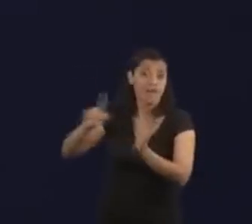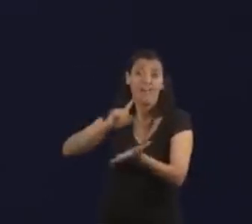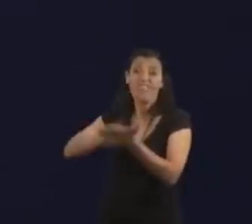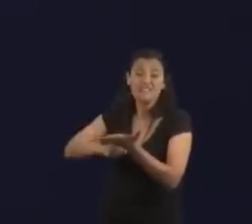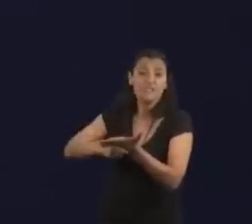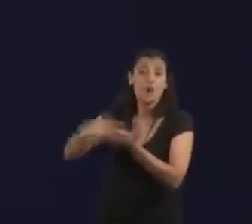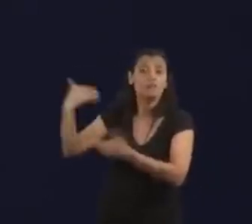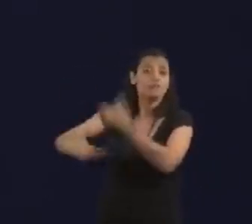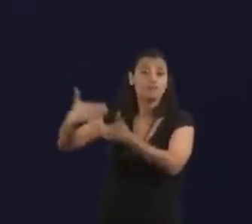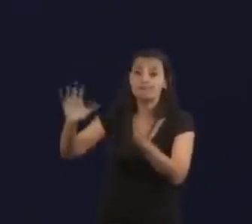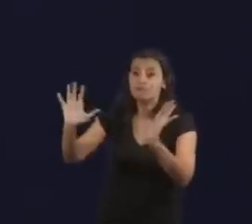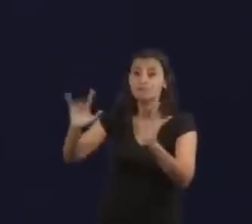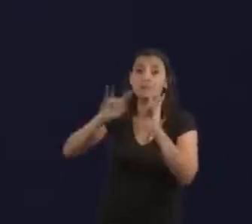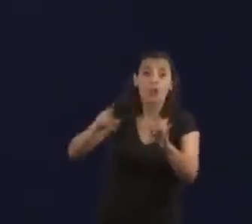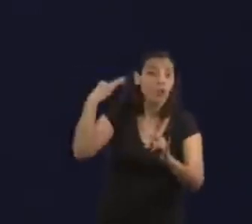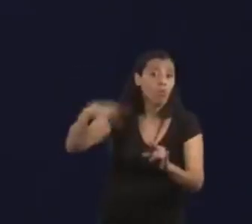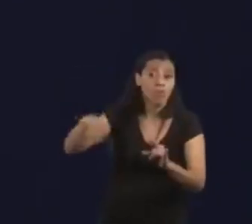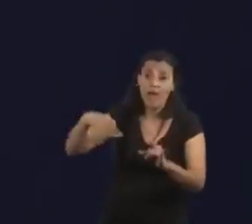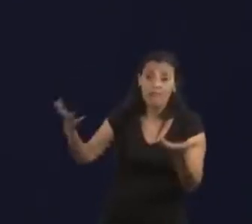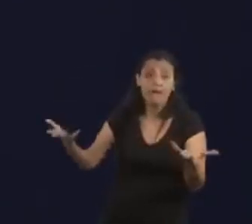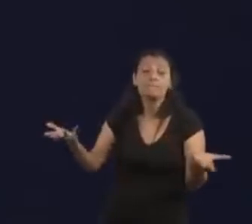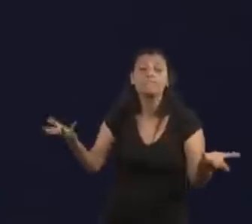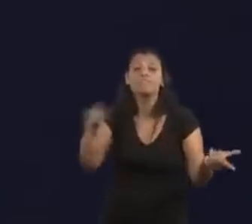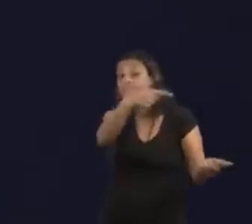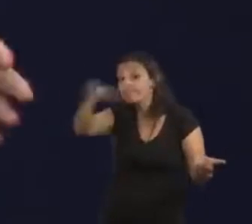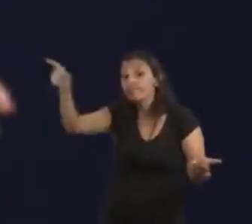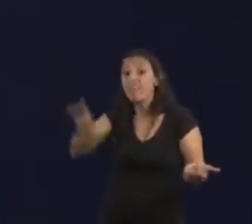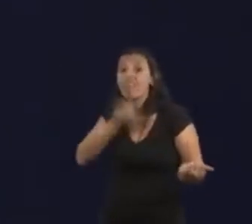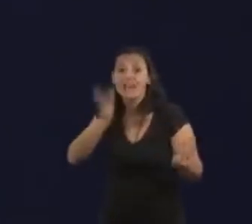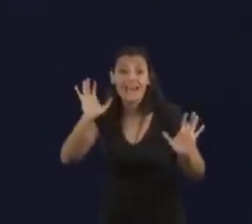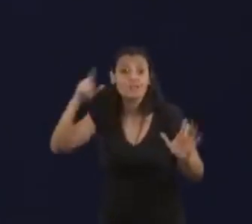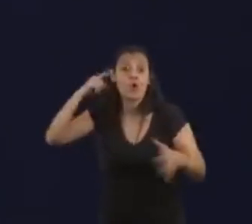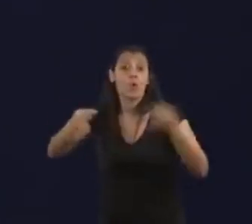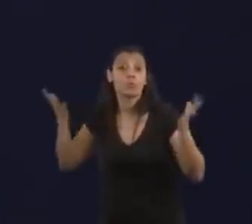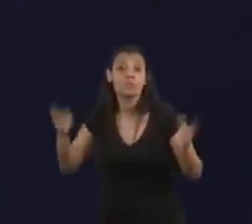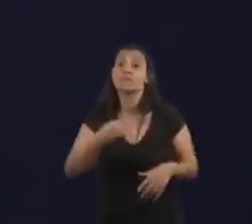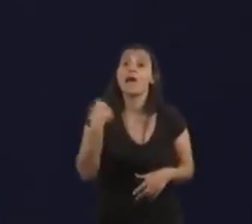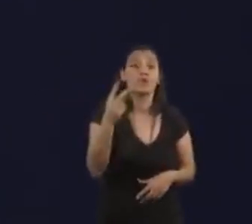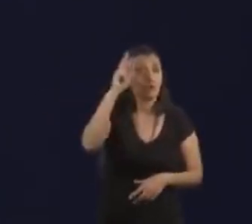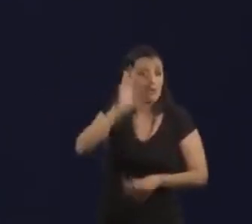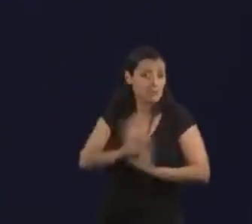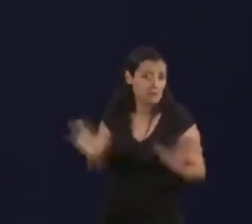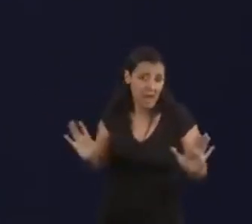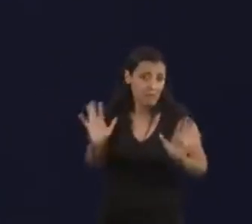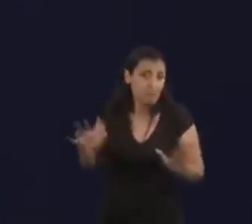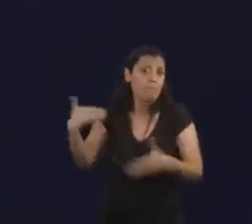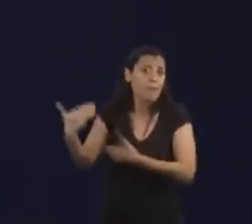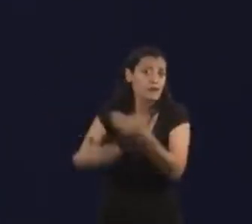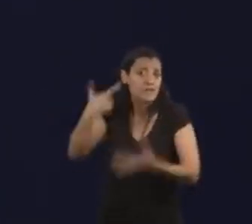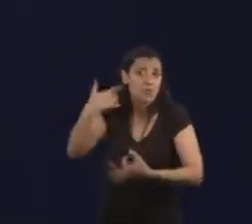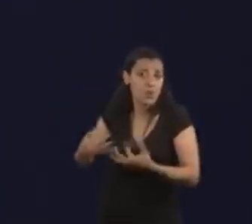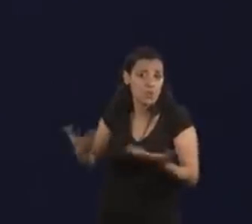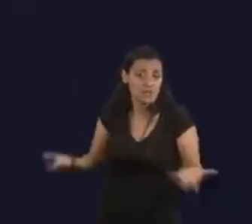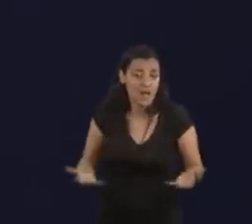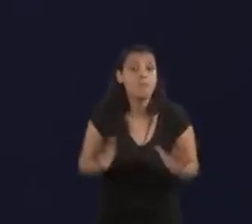se las deben dar a la justicia eh y somos respetuosos también de eso pero